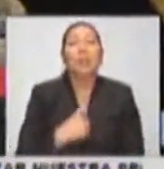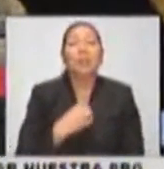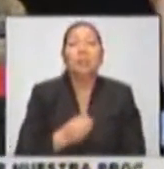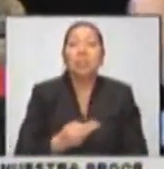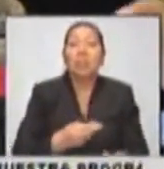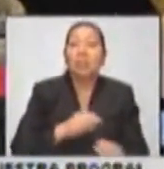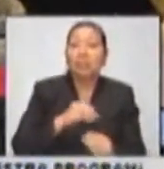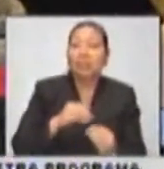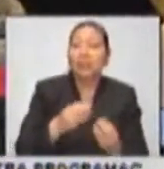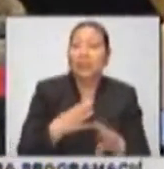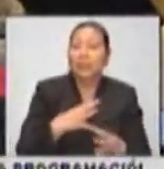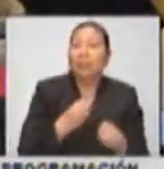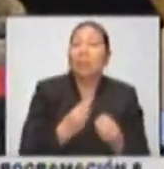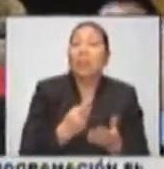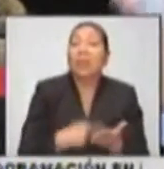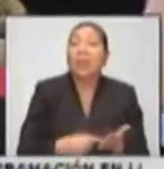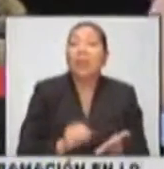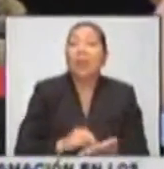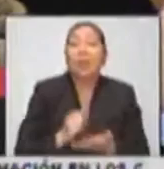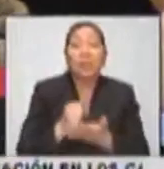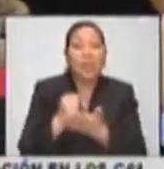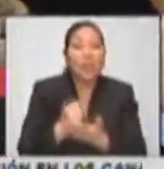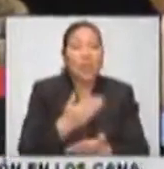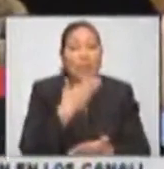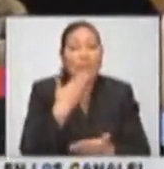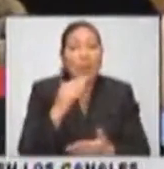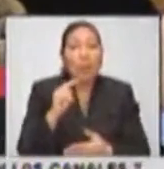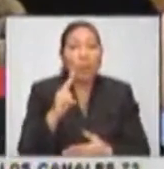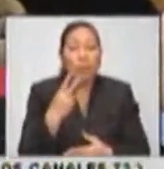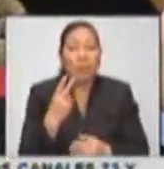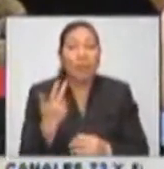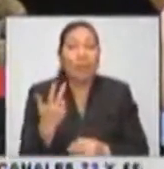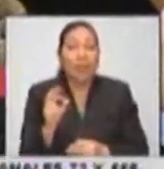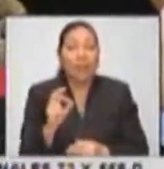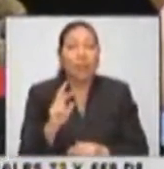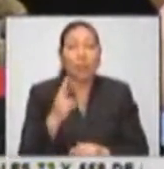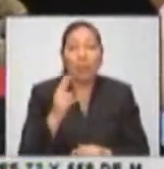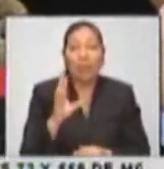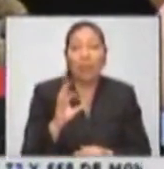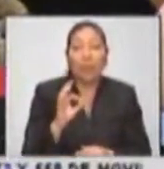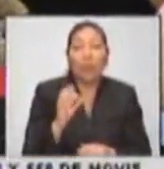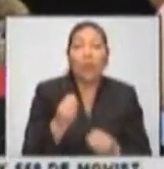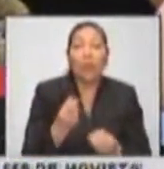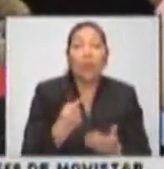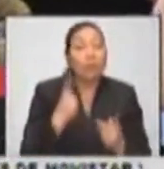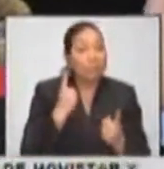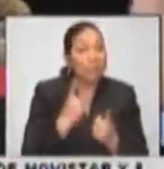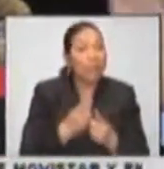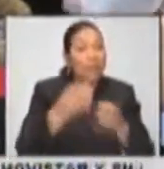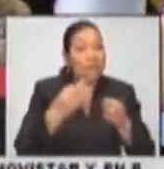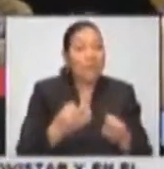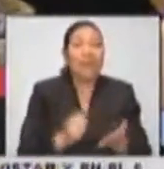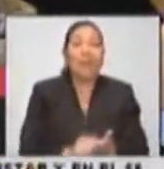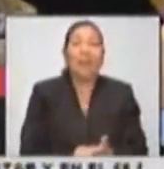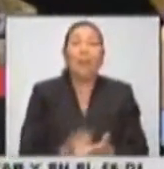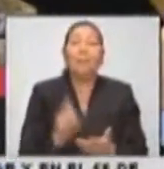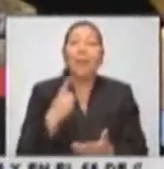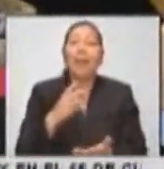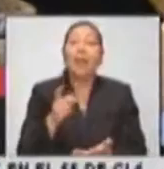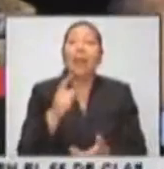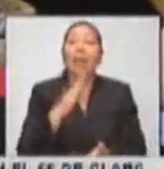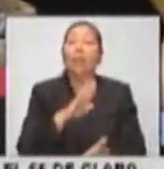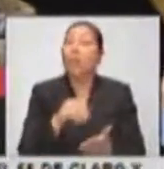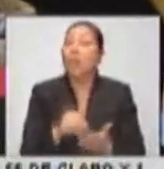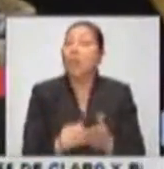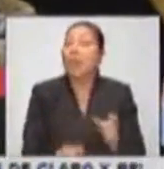mezclaría con esto de nos interesa porque además nos ayuda a llegar mejor al 2030, al 2050, con logros de verdad de bienestar para nuestra población,